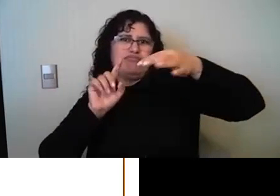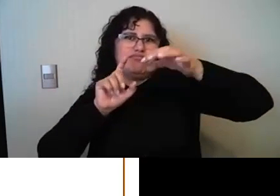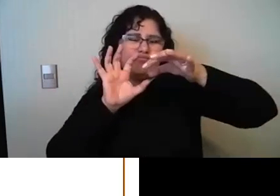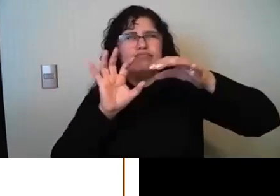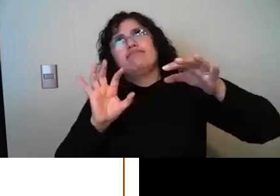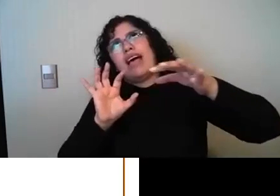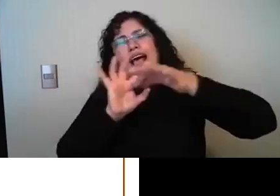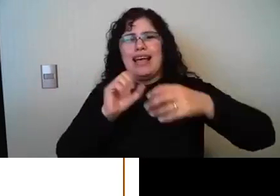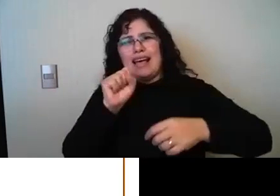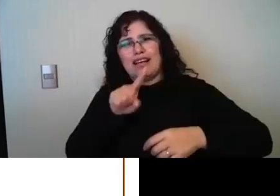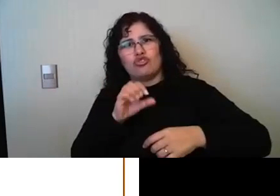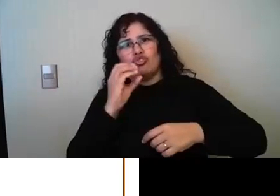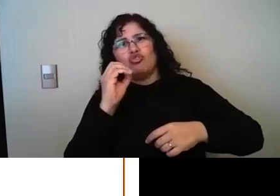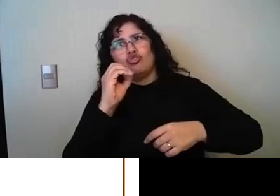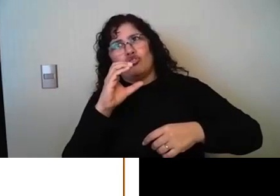que,